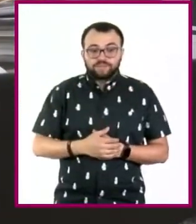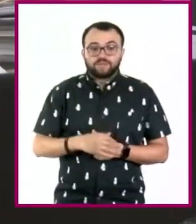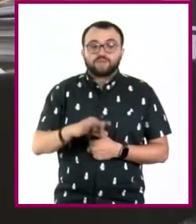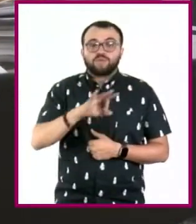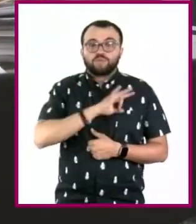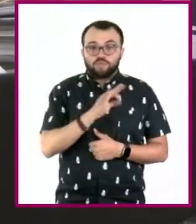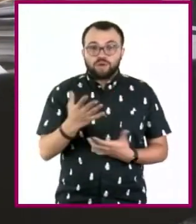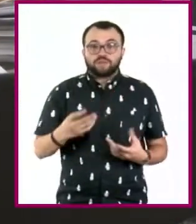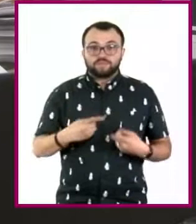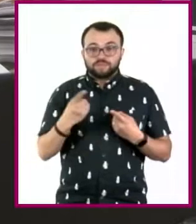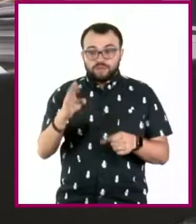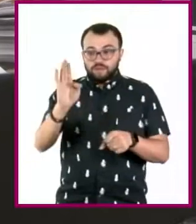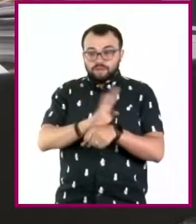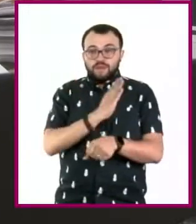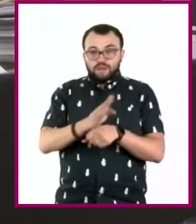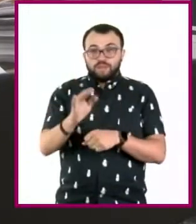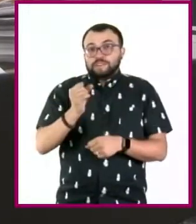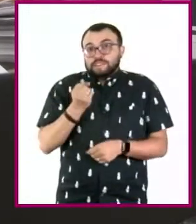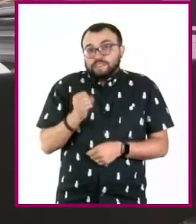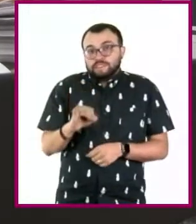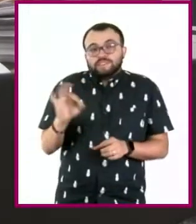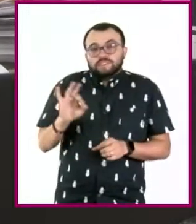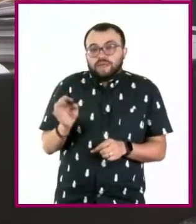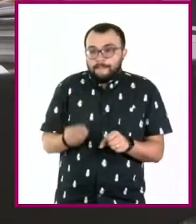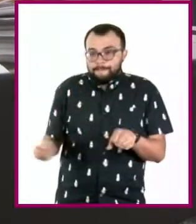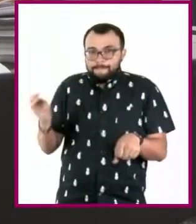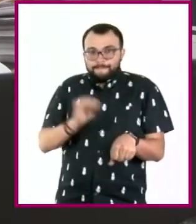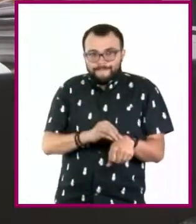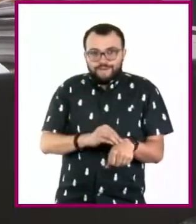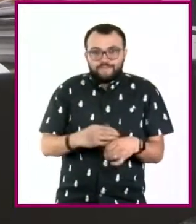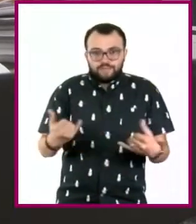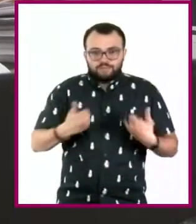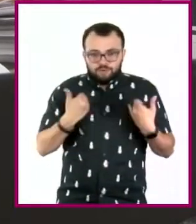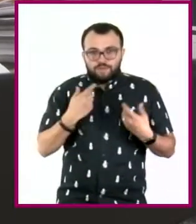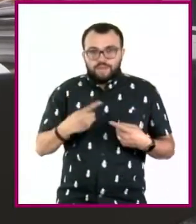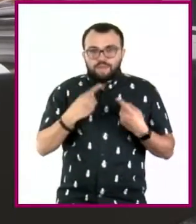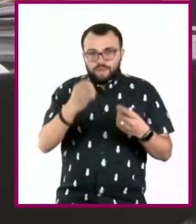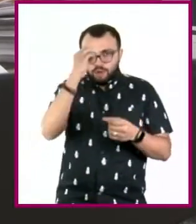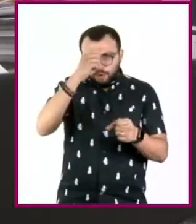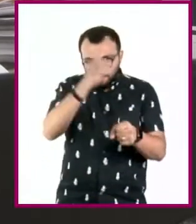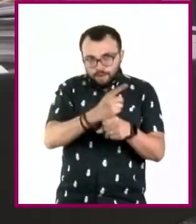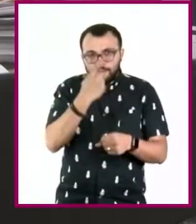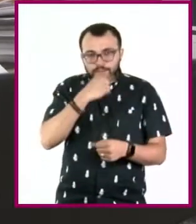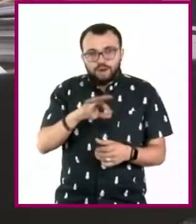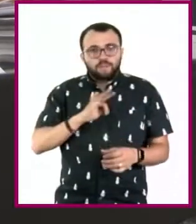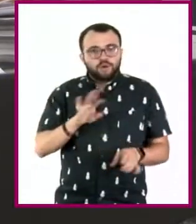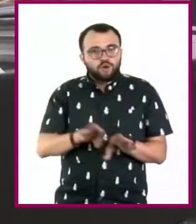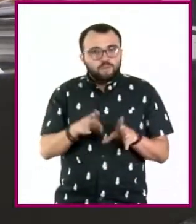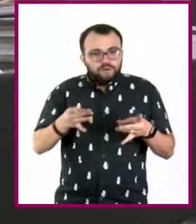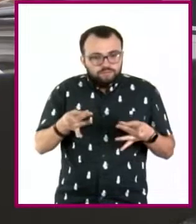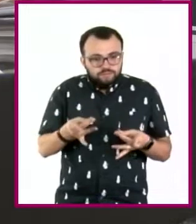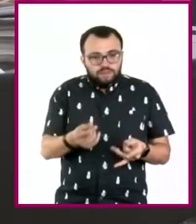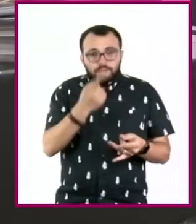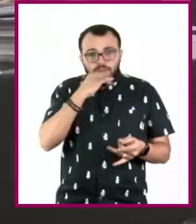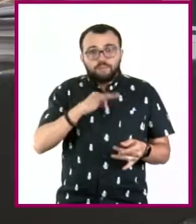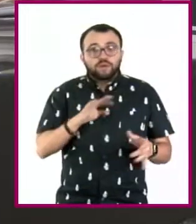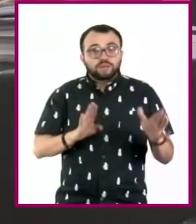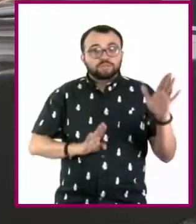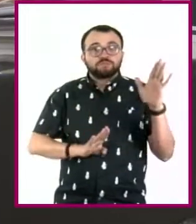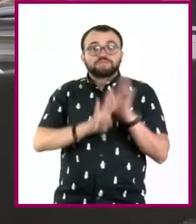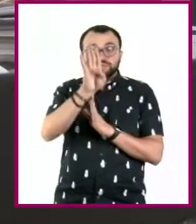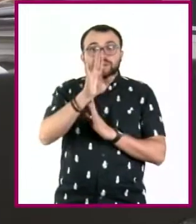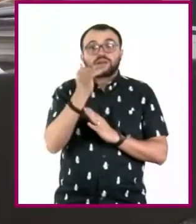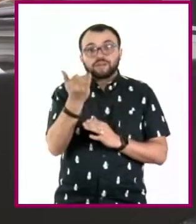si incluyen más a sus jóvenes y les brindan educación, capacitación y oportunidades de emprendimiento de calidad para fomentar el crecimiento y la